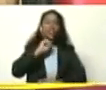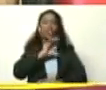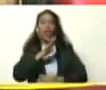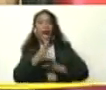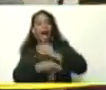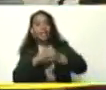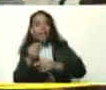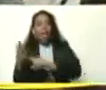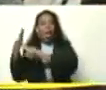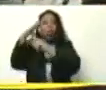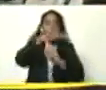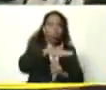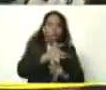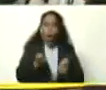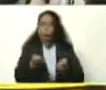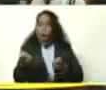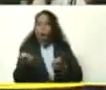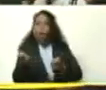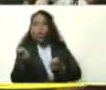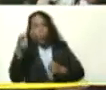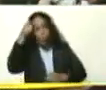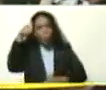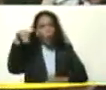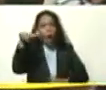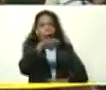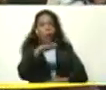aplastar y dominar a los pueblos.